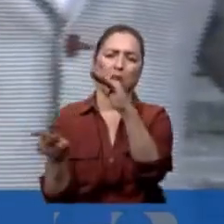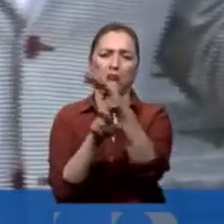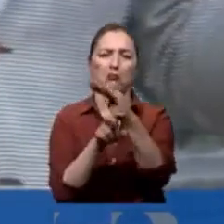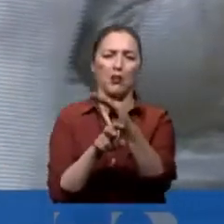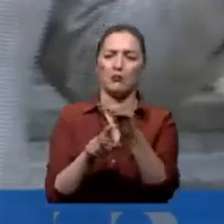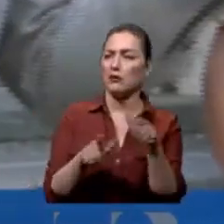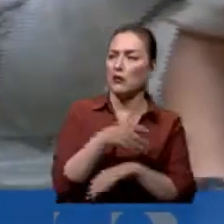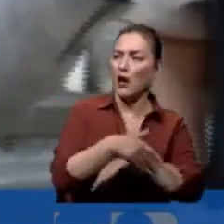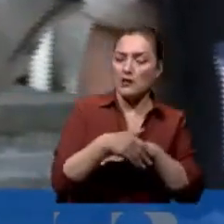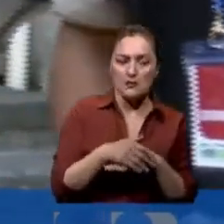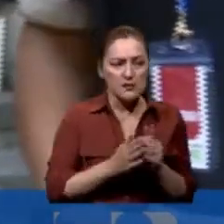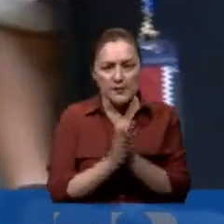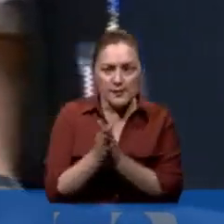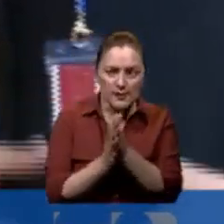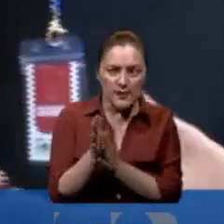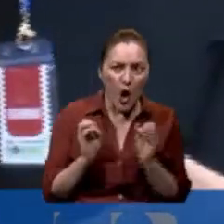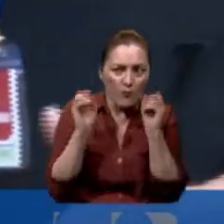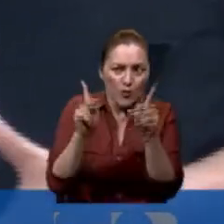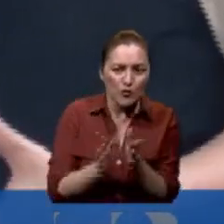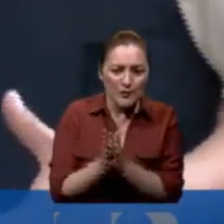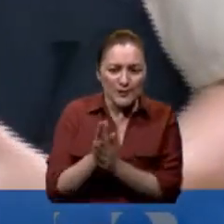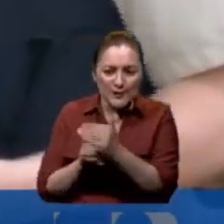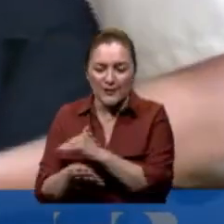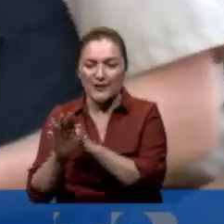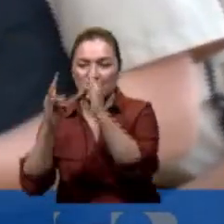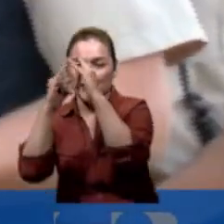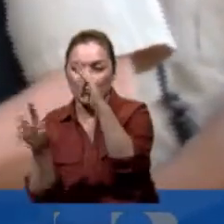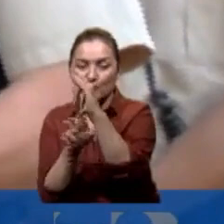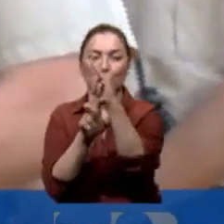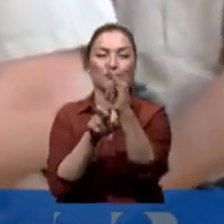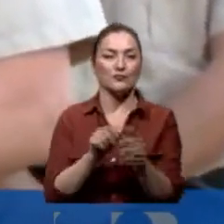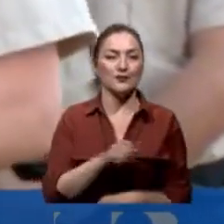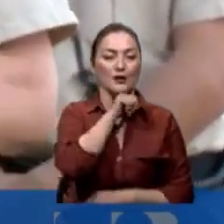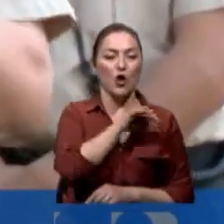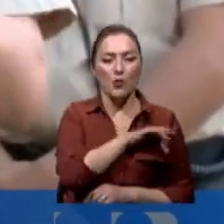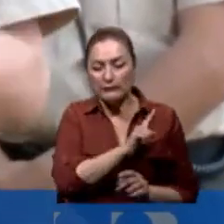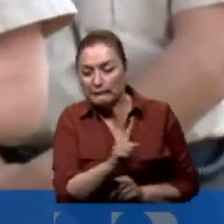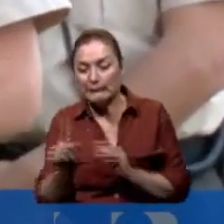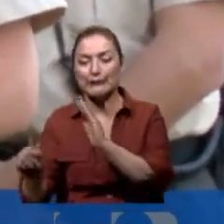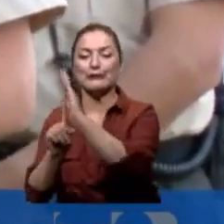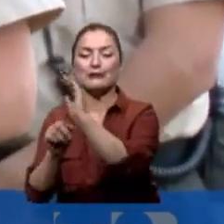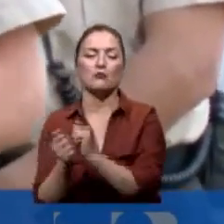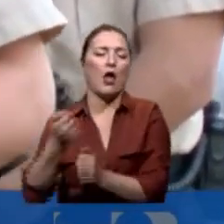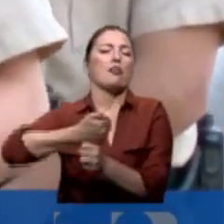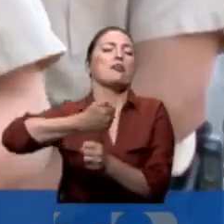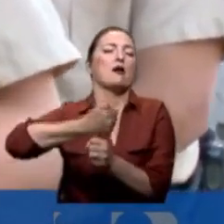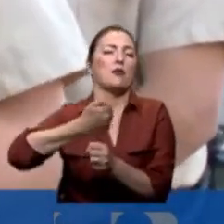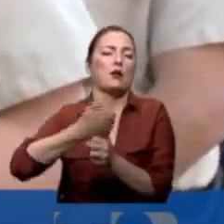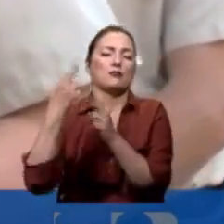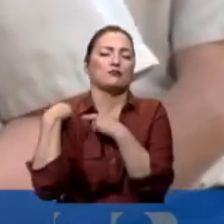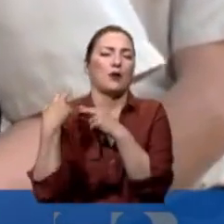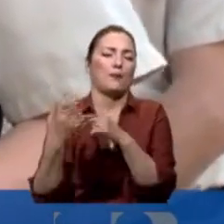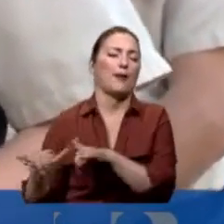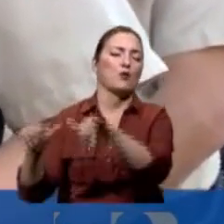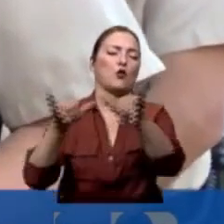espacios de idad para la delincuencia Entonces ahí es donde todos debemos trabajar con esa misma responsabilidad para no brindar